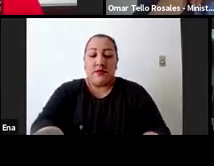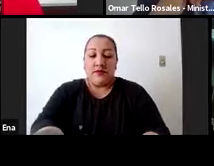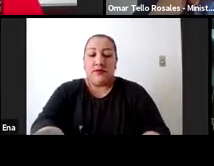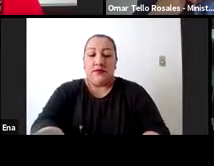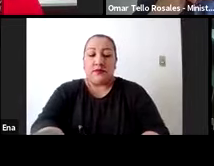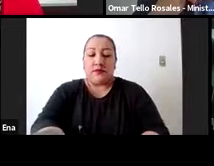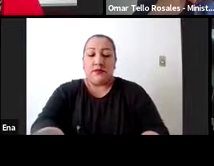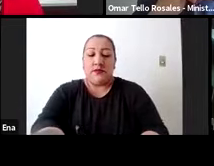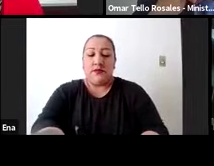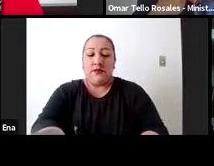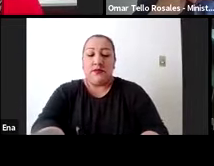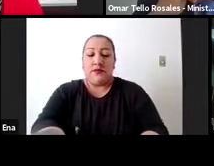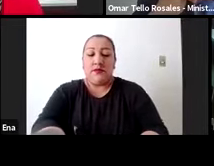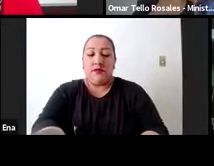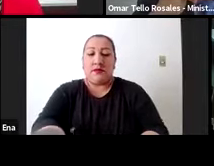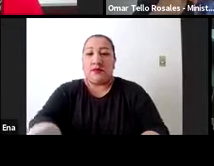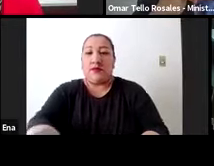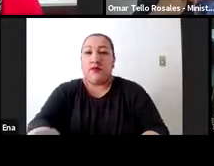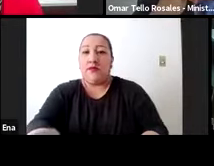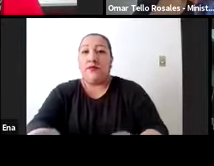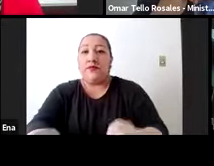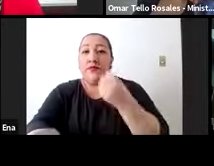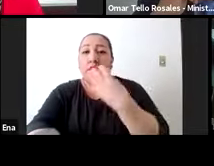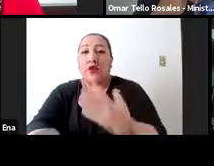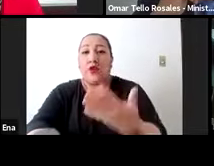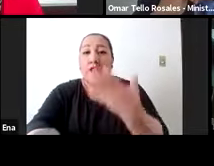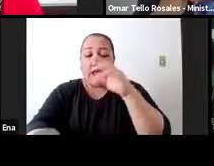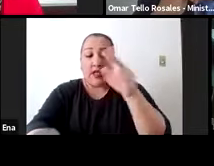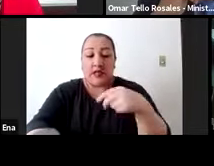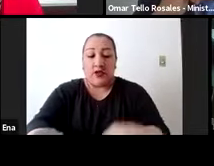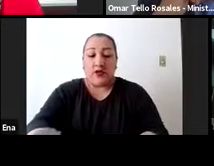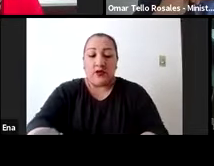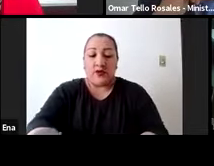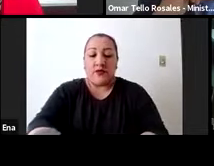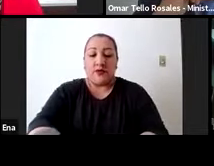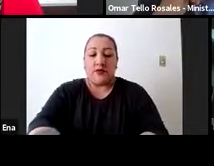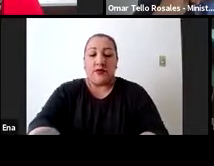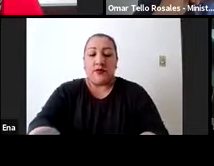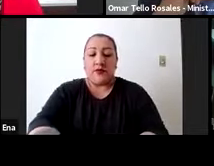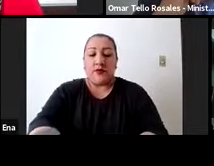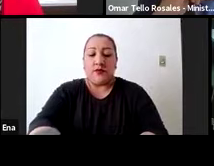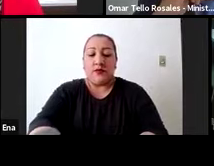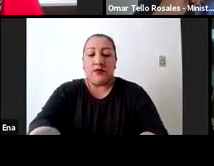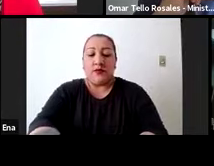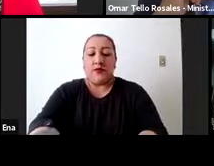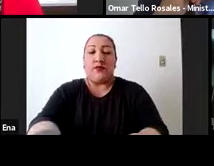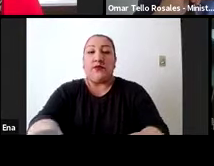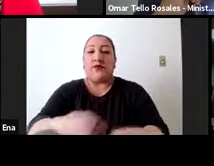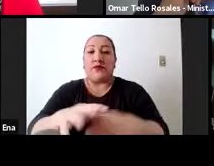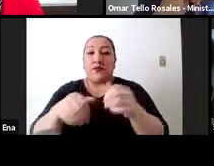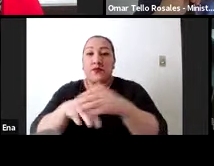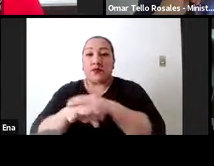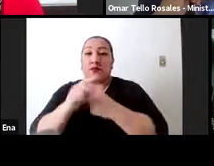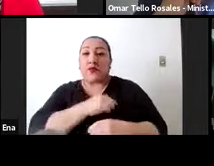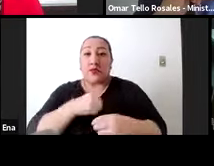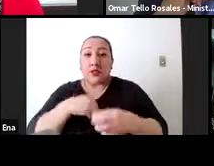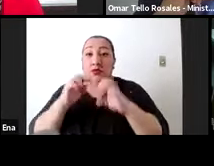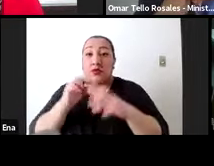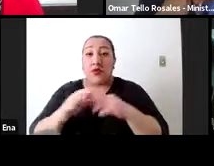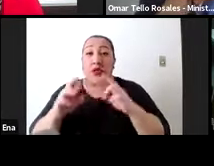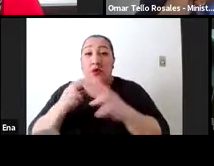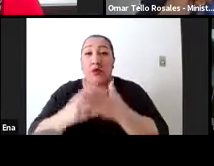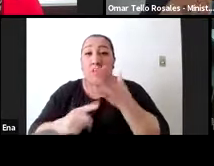importante para todas las labores que hace tanto la Defensoría, la Contraloría, el Ministerio Público. Qué bueno que esto